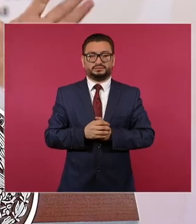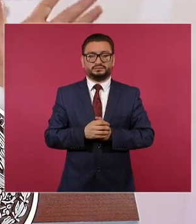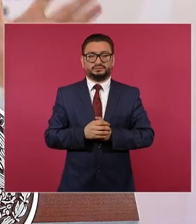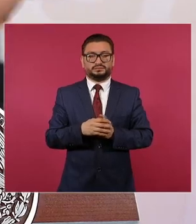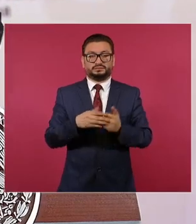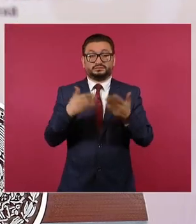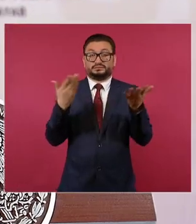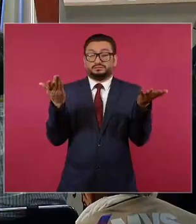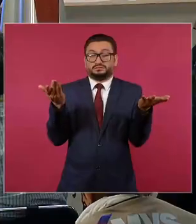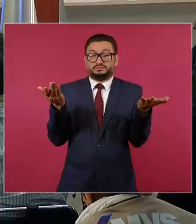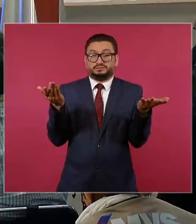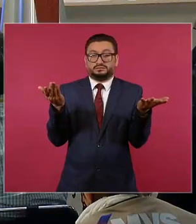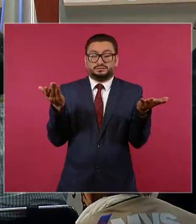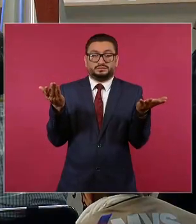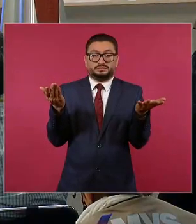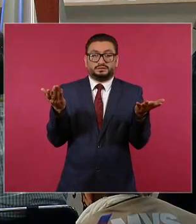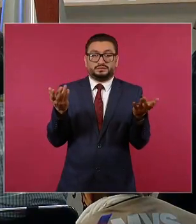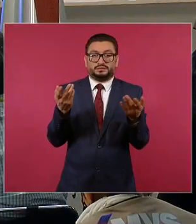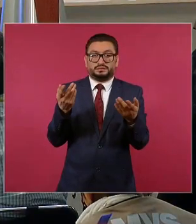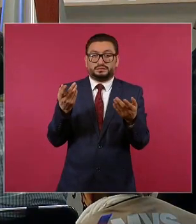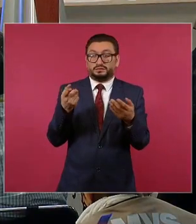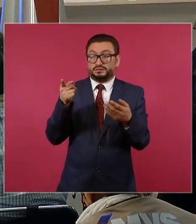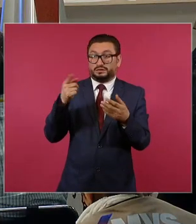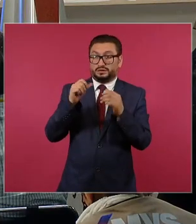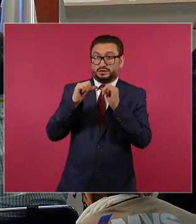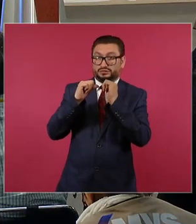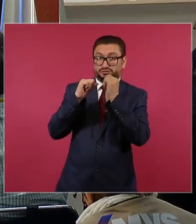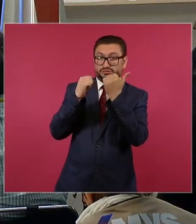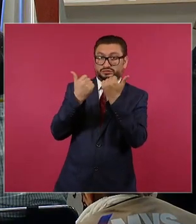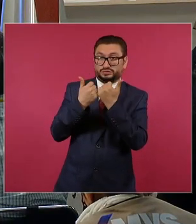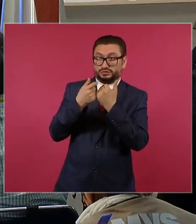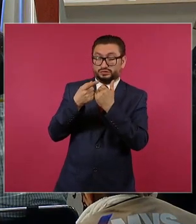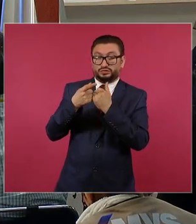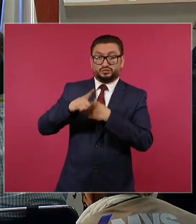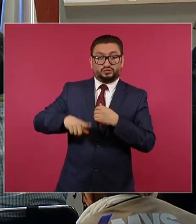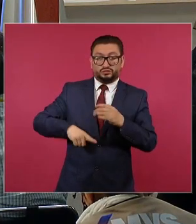Entonces, ser de una organización no gubernamental,